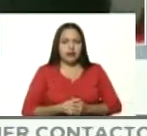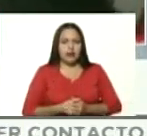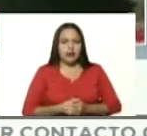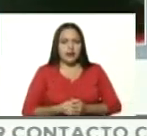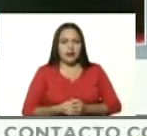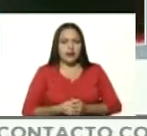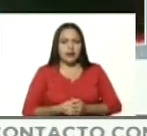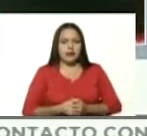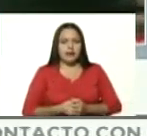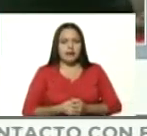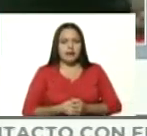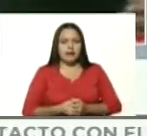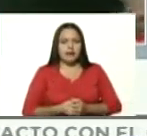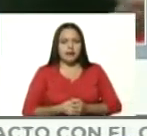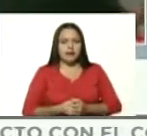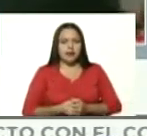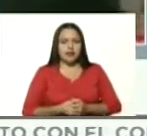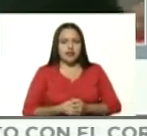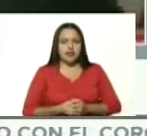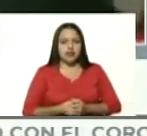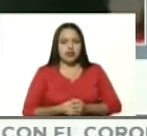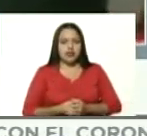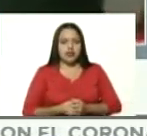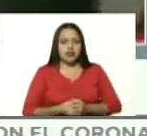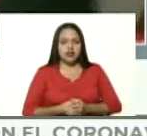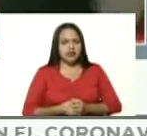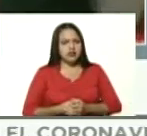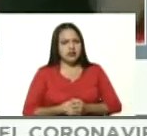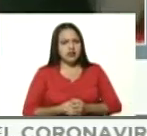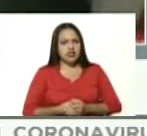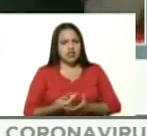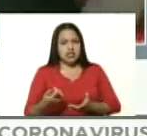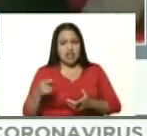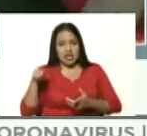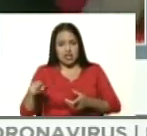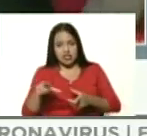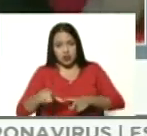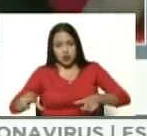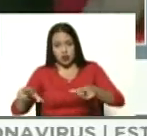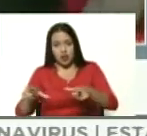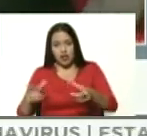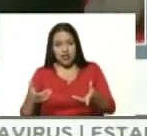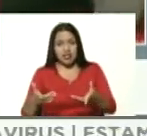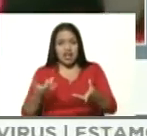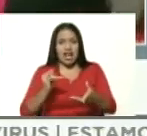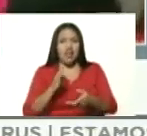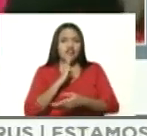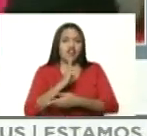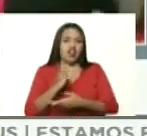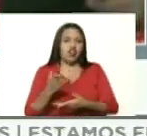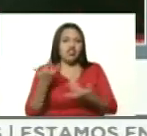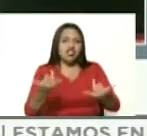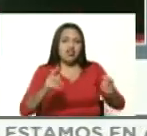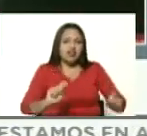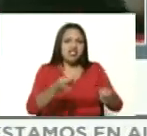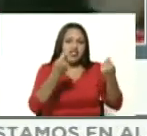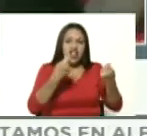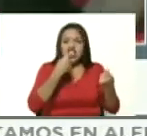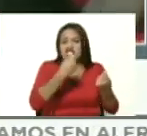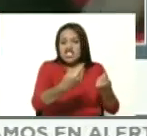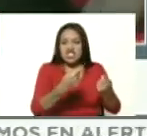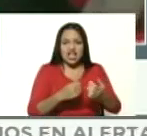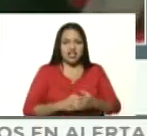Si el clima fuera un banco, ya lo hubieran salvado, decían